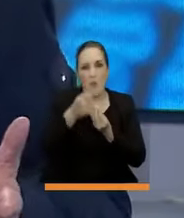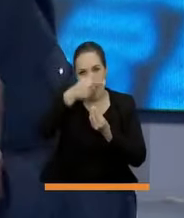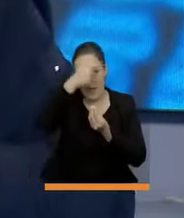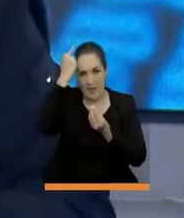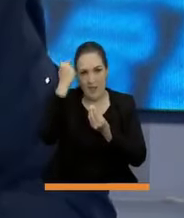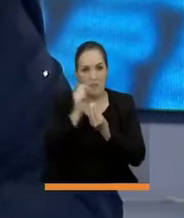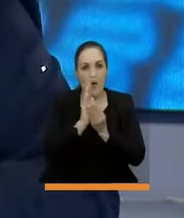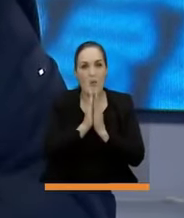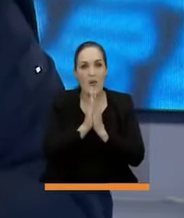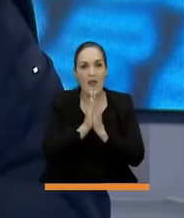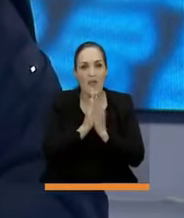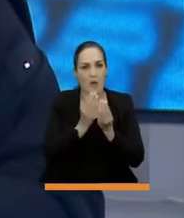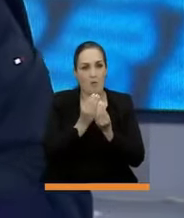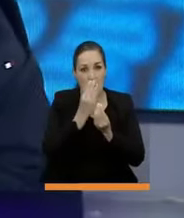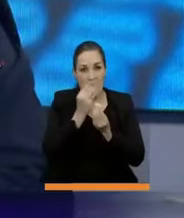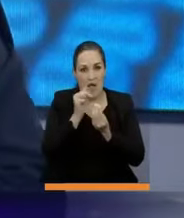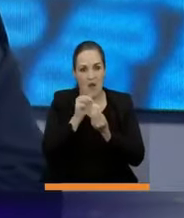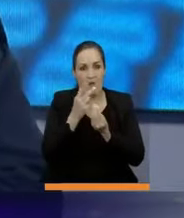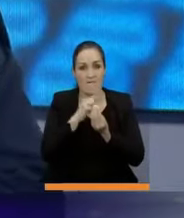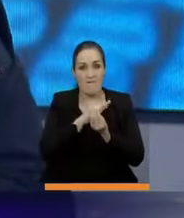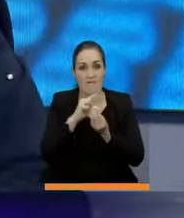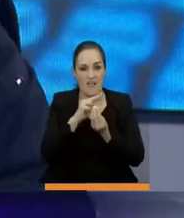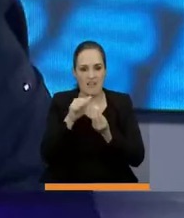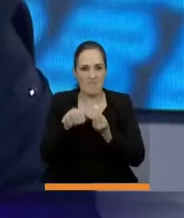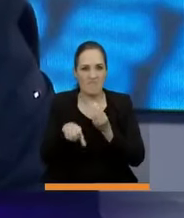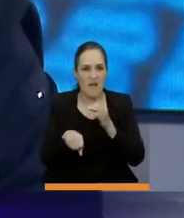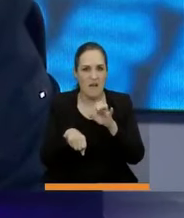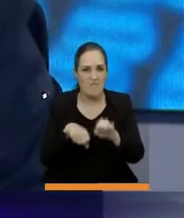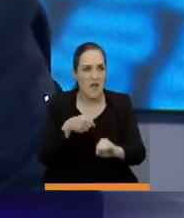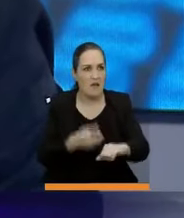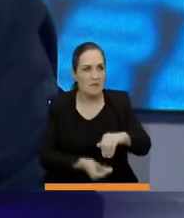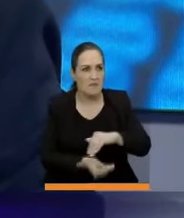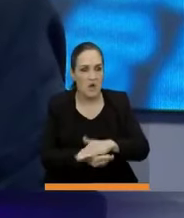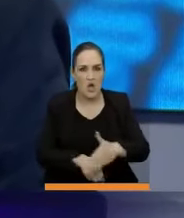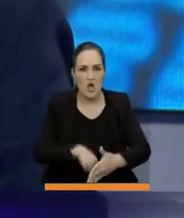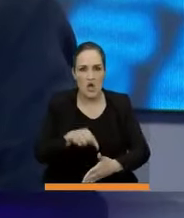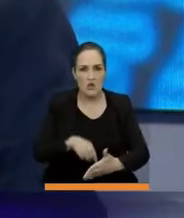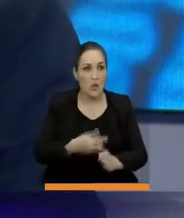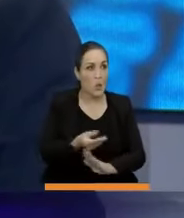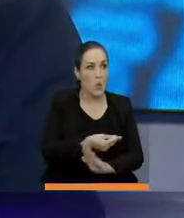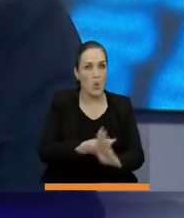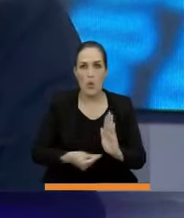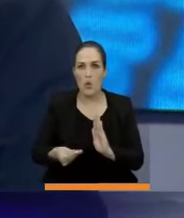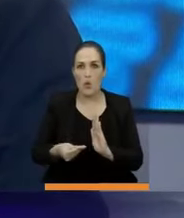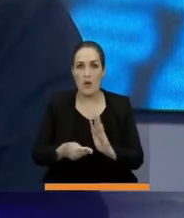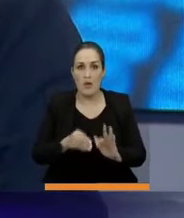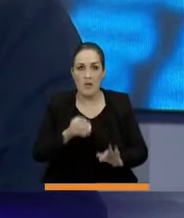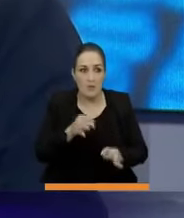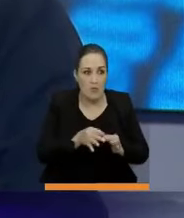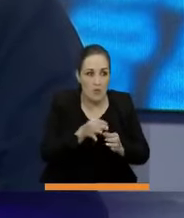del Cauca, se tomaron departamentos, secretarías enteras de municipios. Estamos hablando de otras